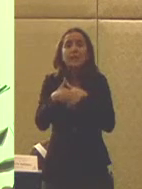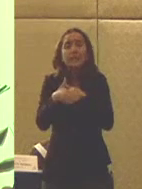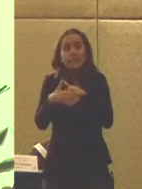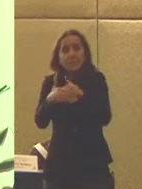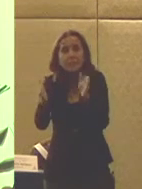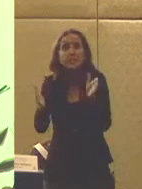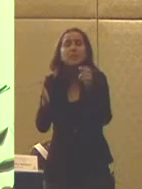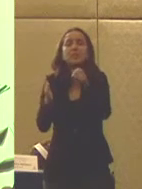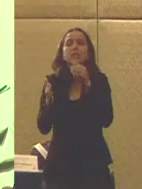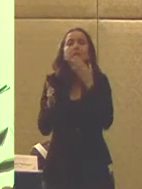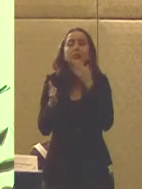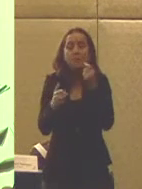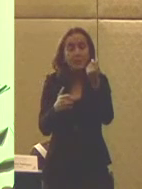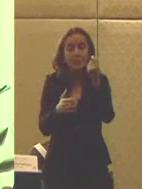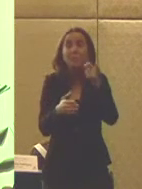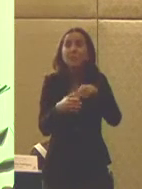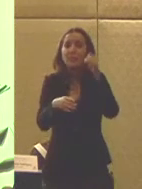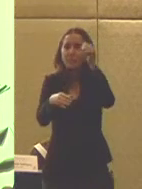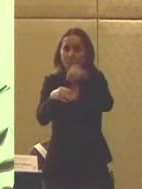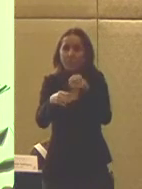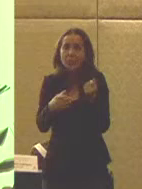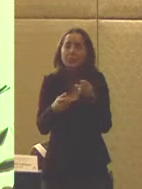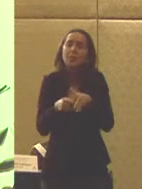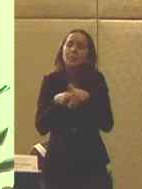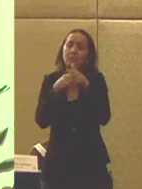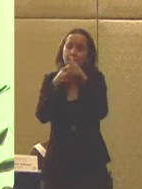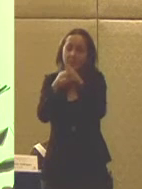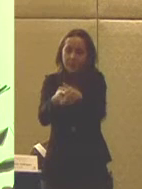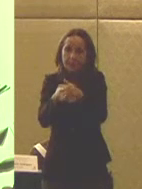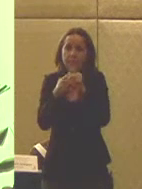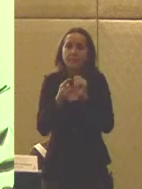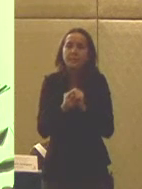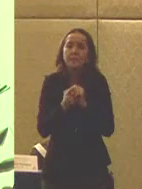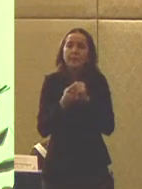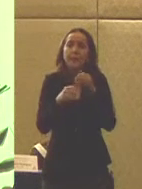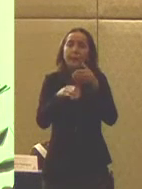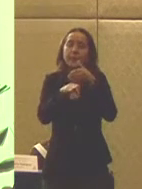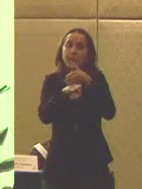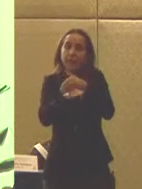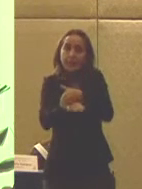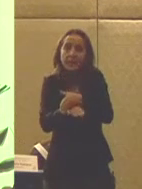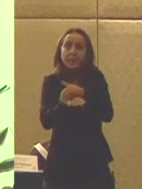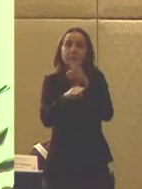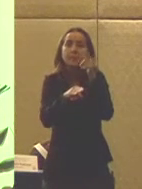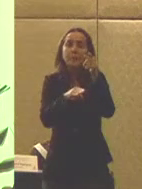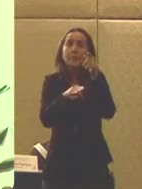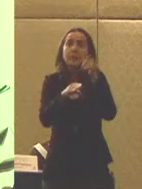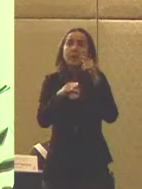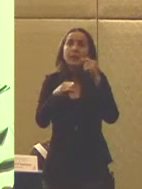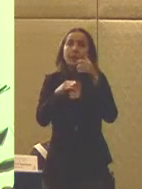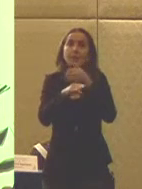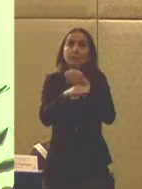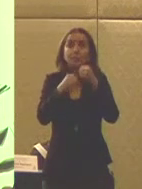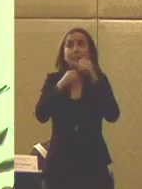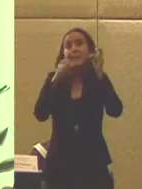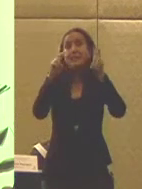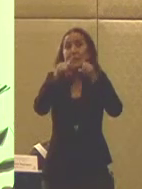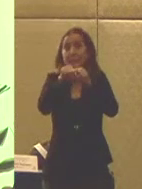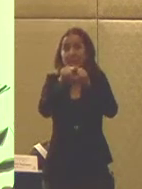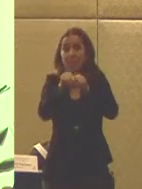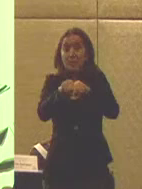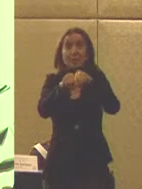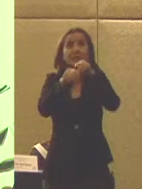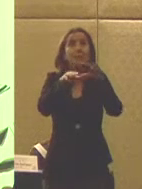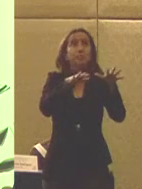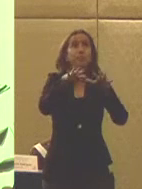estos fondos y normalmente son reducidos en la mayor parte de los países frente a la magnitud general de los desastres, es decir,